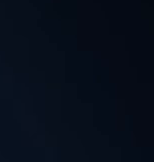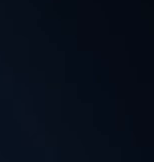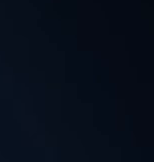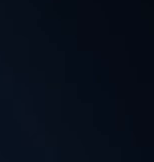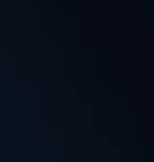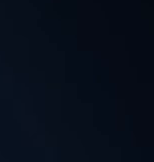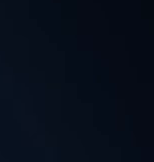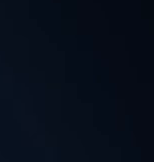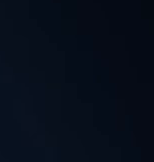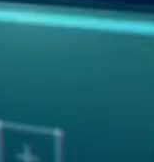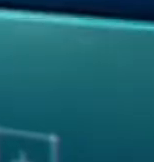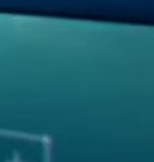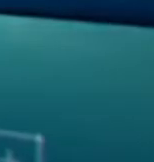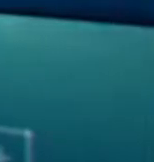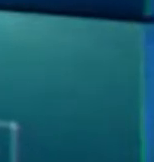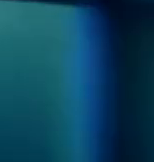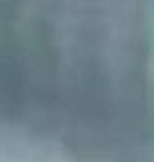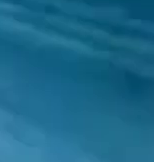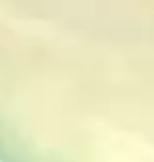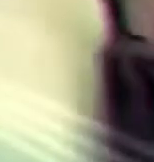México.